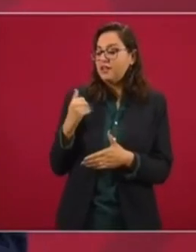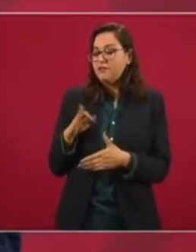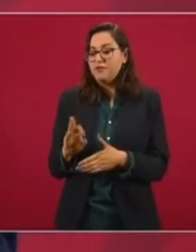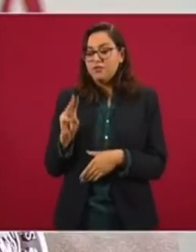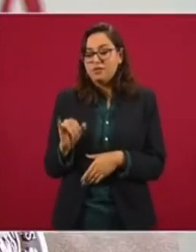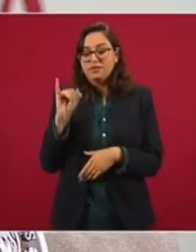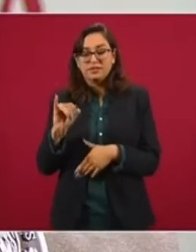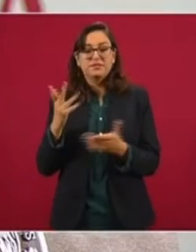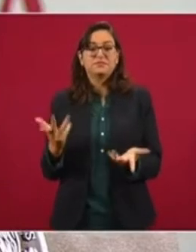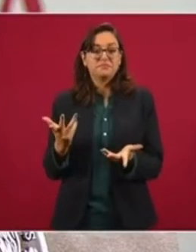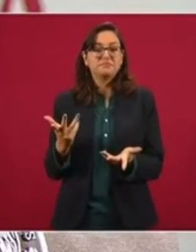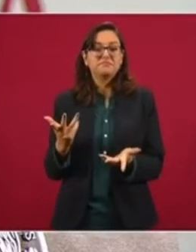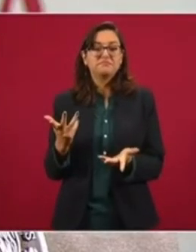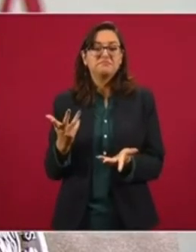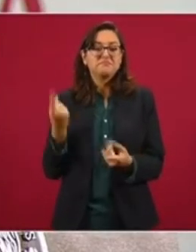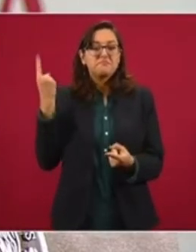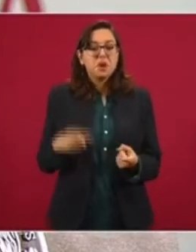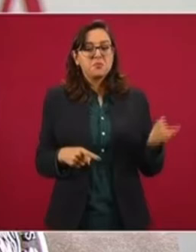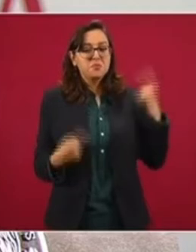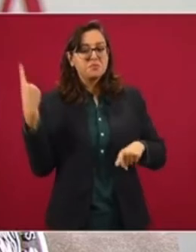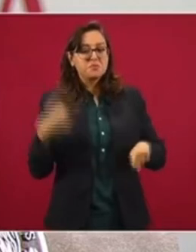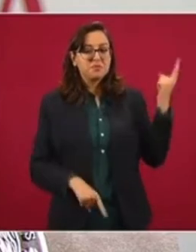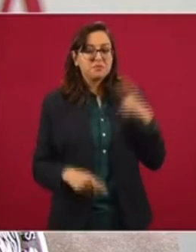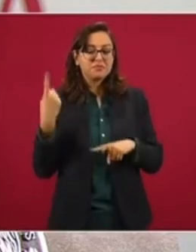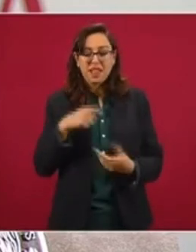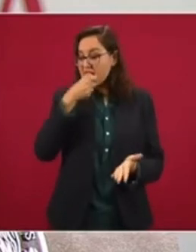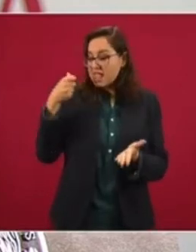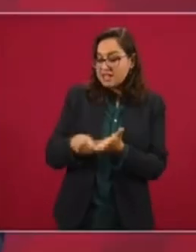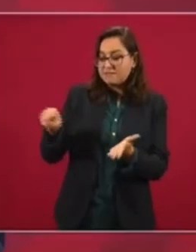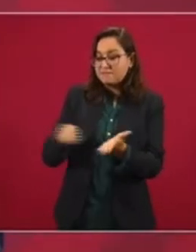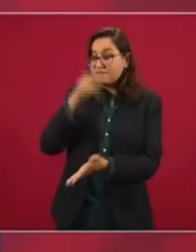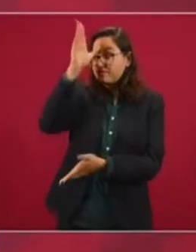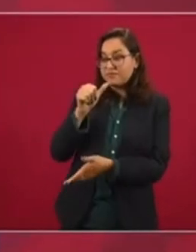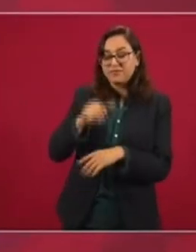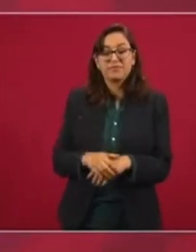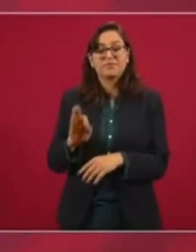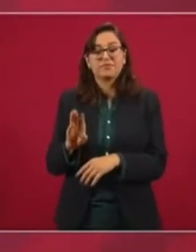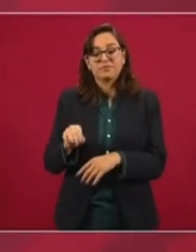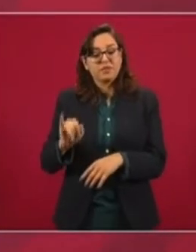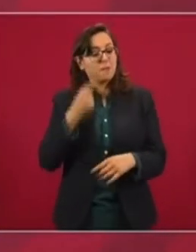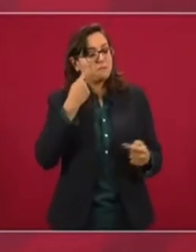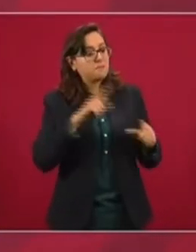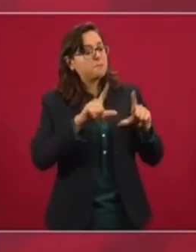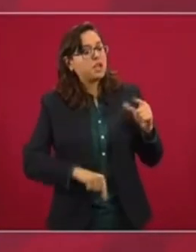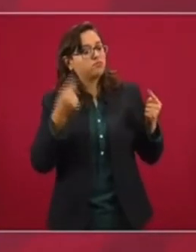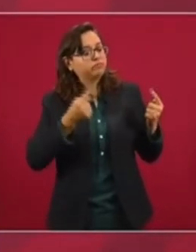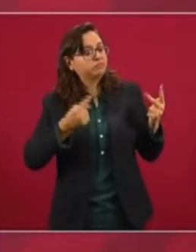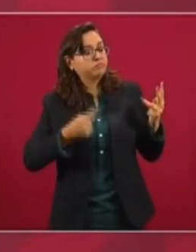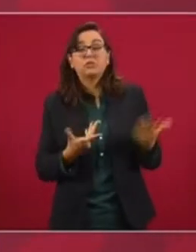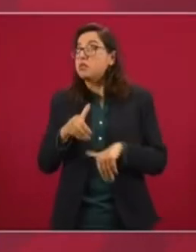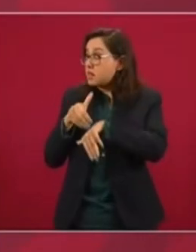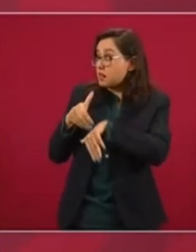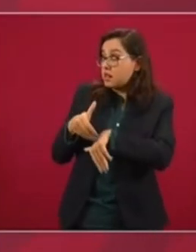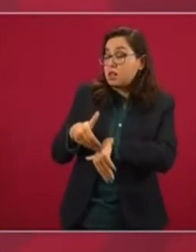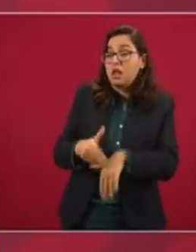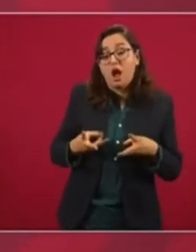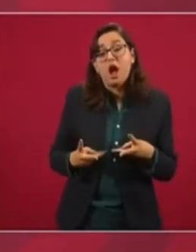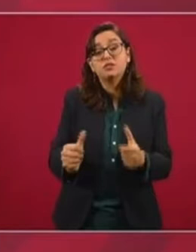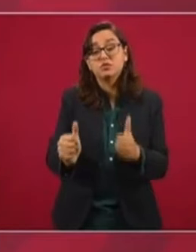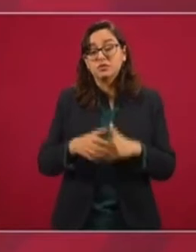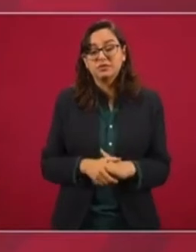económica. Se firmaban hasta cartas de intención con el fondo. Y ellos decían qué tenía que hacer México en materia